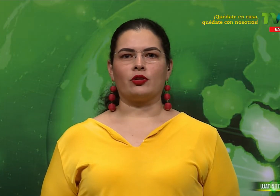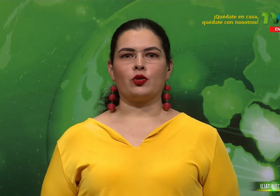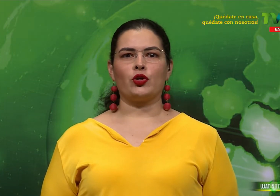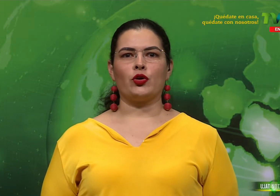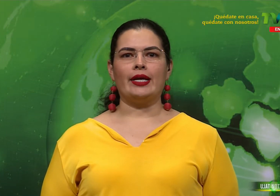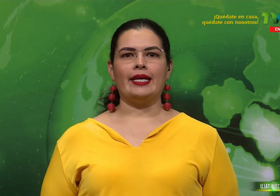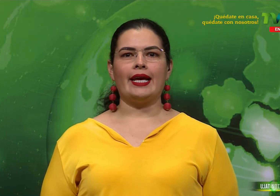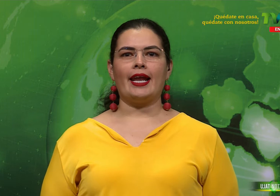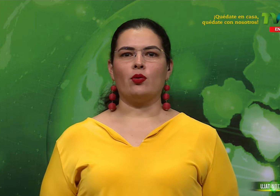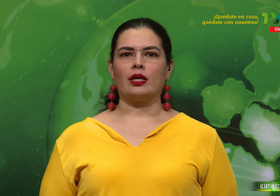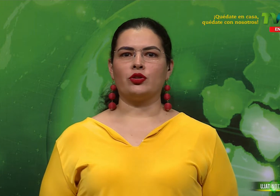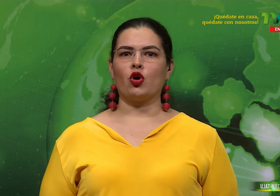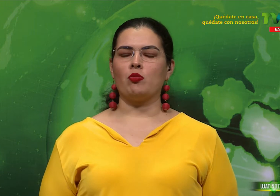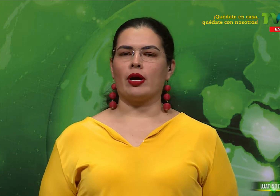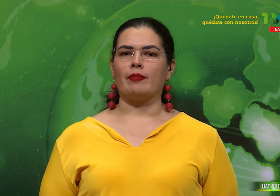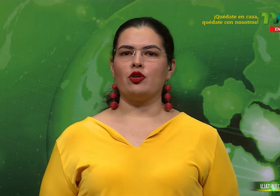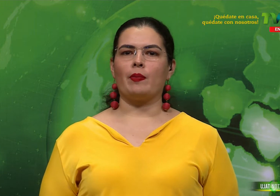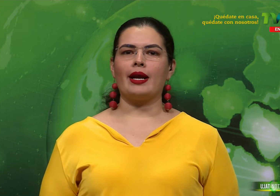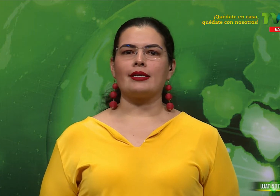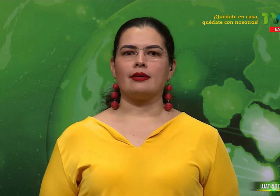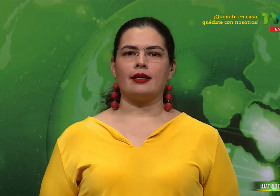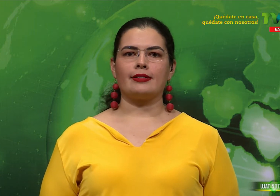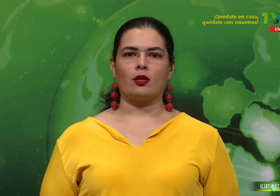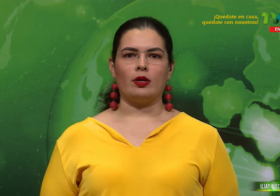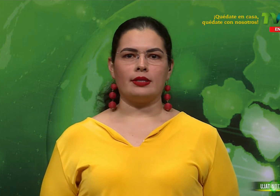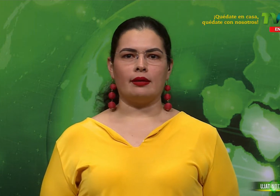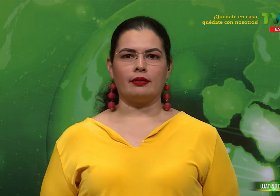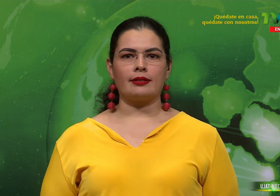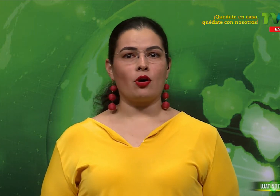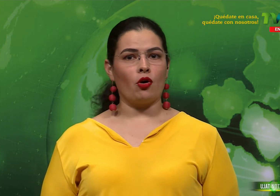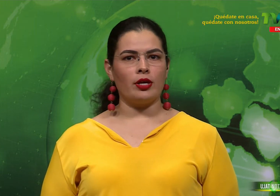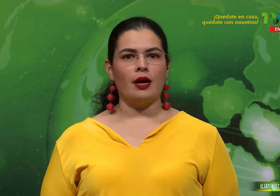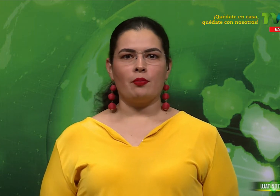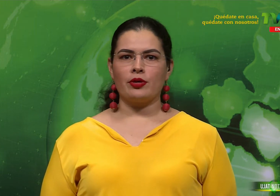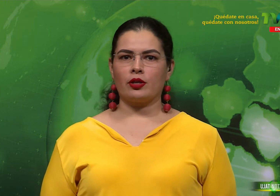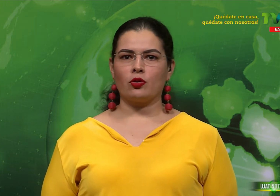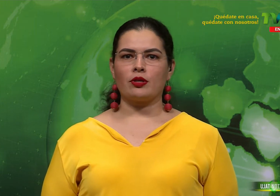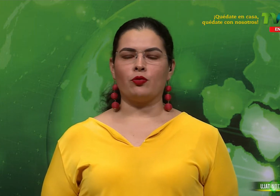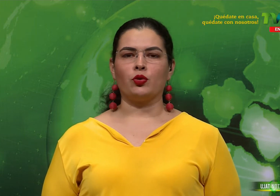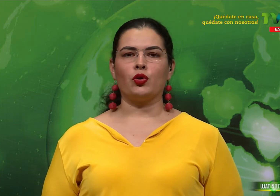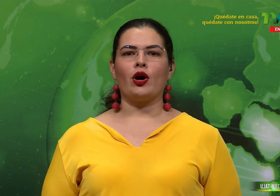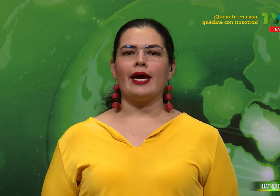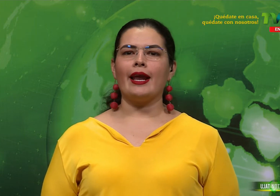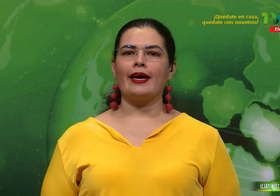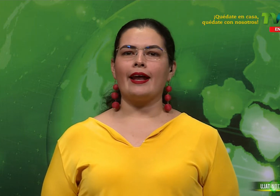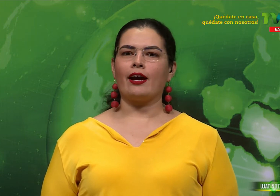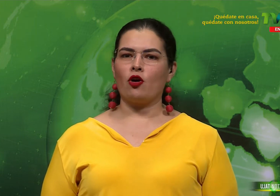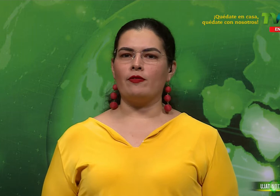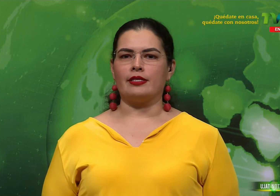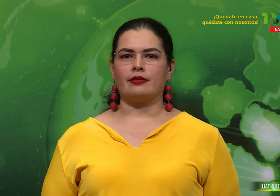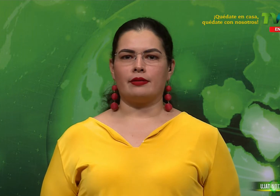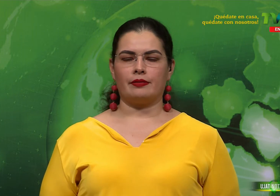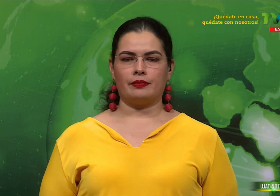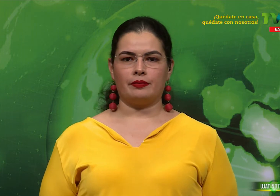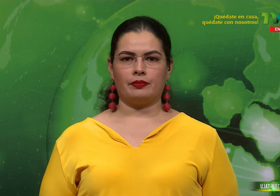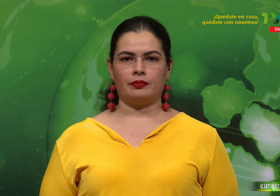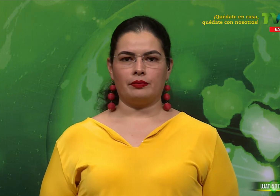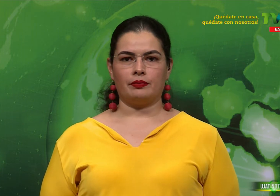el conversatorio en línea La Educación como Camino para las Niñas y Adolescentes. Hoy, proyectos del futuro en la era